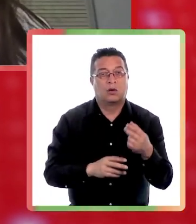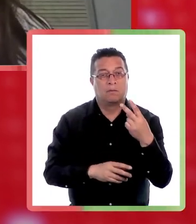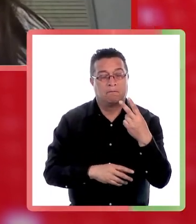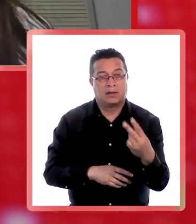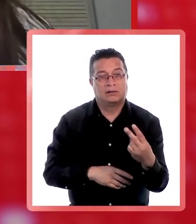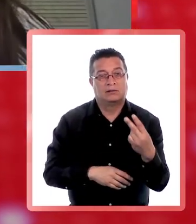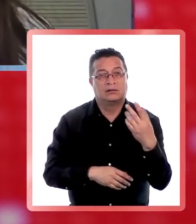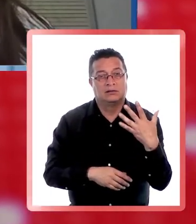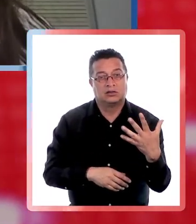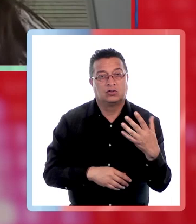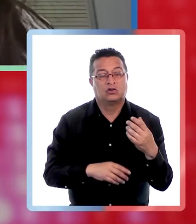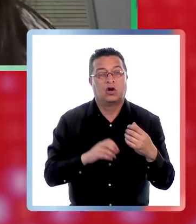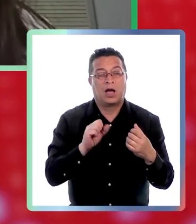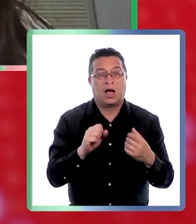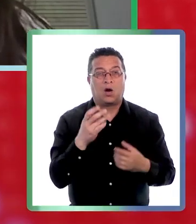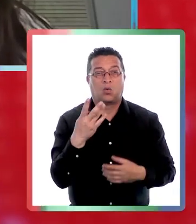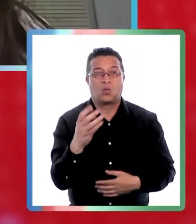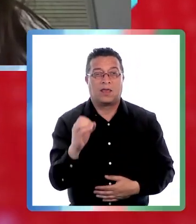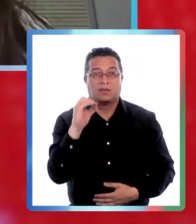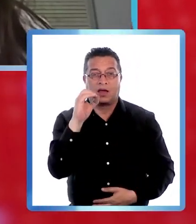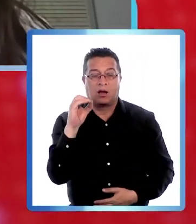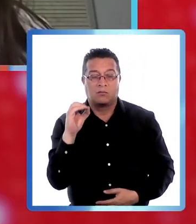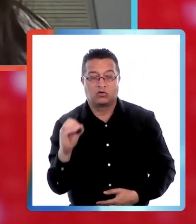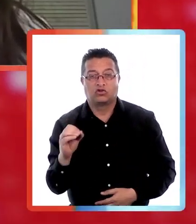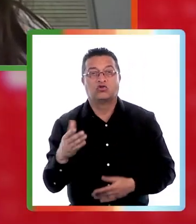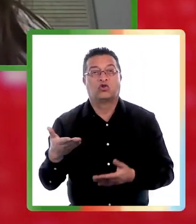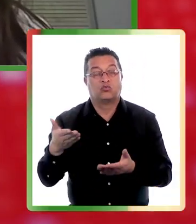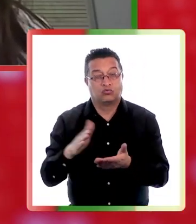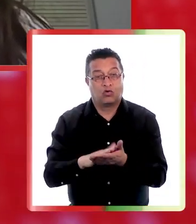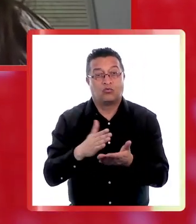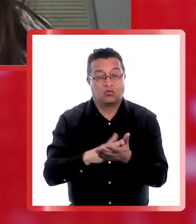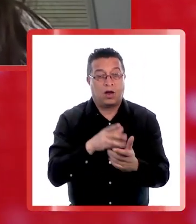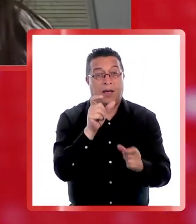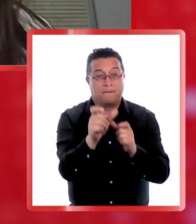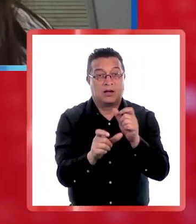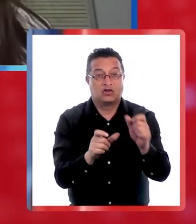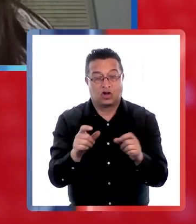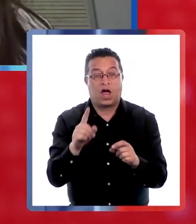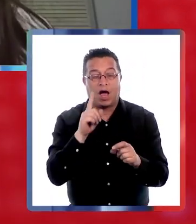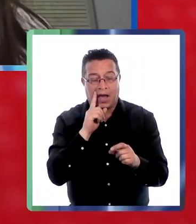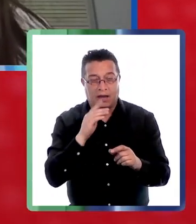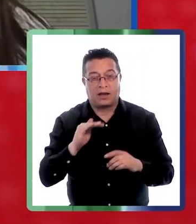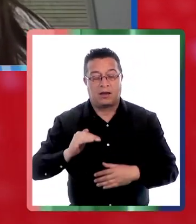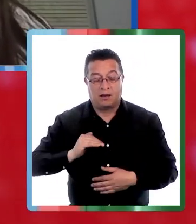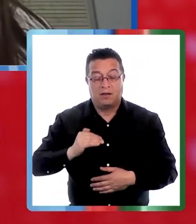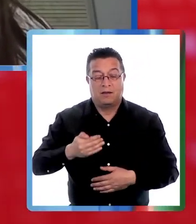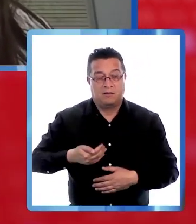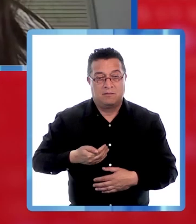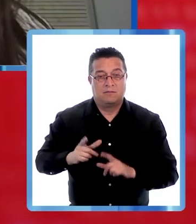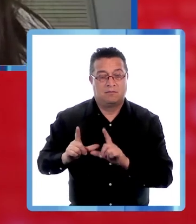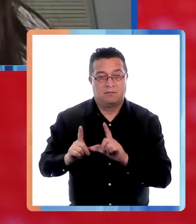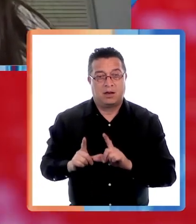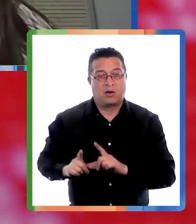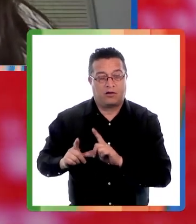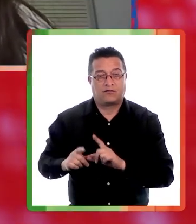un 25 y un 40% de disminución de mortalidad en las poblaciones en que se realiza mamografía